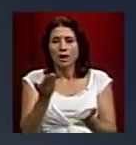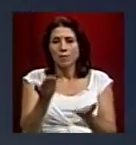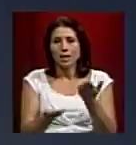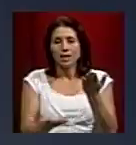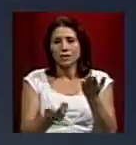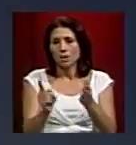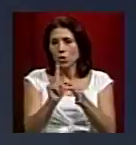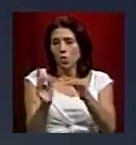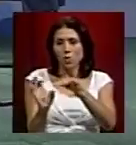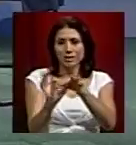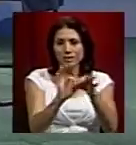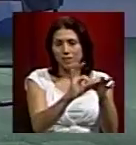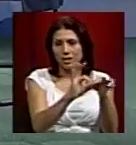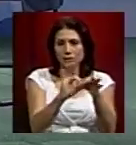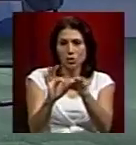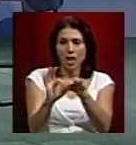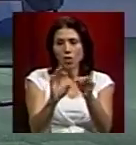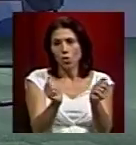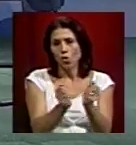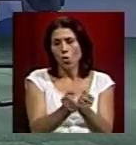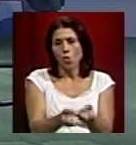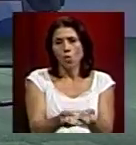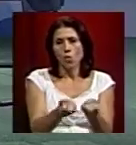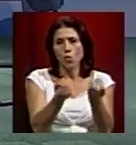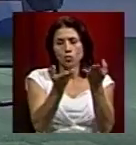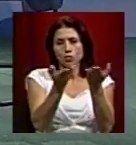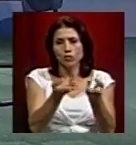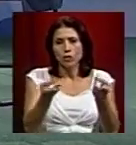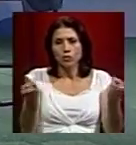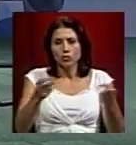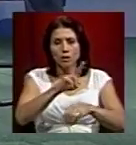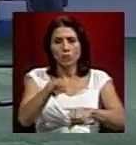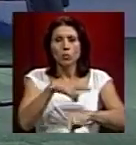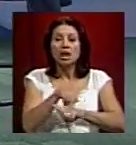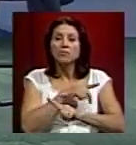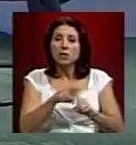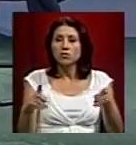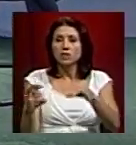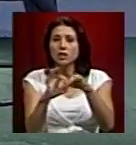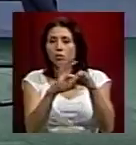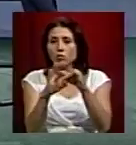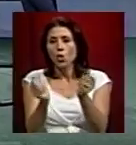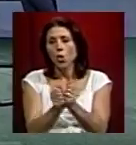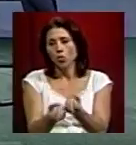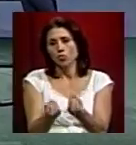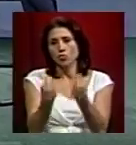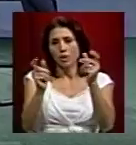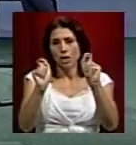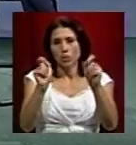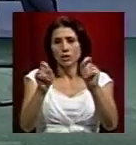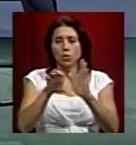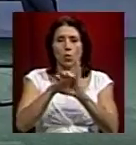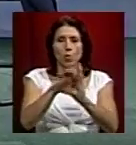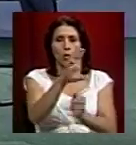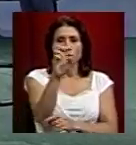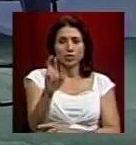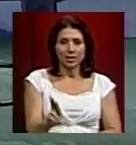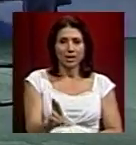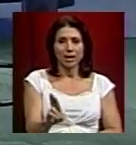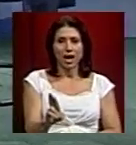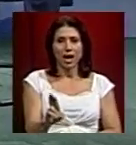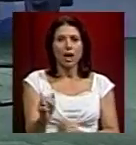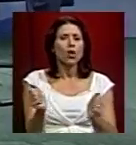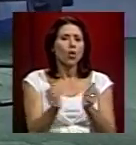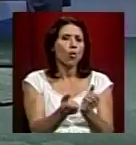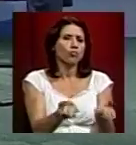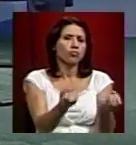está relacionado directamente con la abundancia de los recursos naturales, pero sí con la abundancia de la educación, como es el caso de Costa Rica, con la abundancia